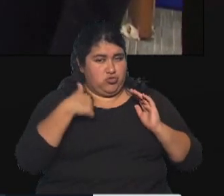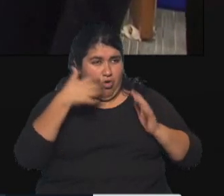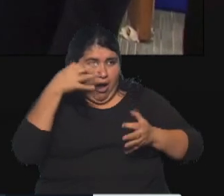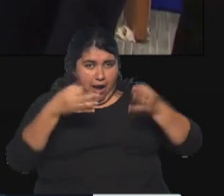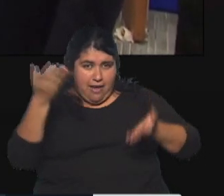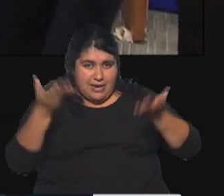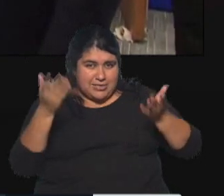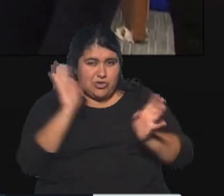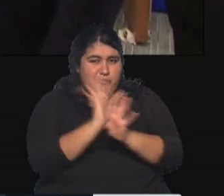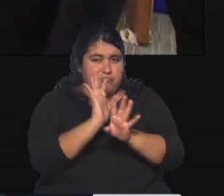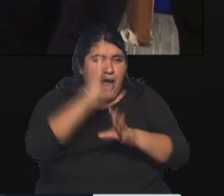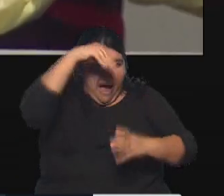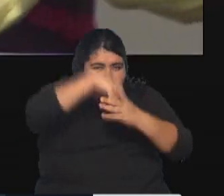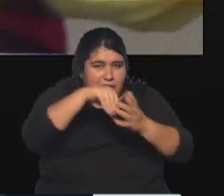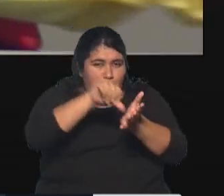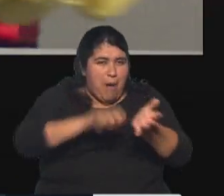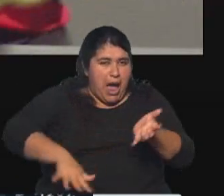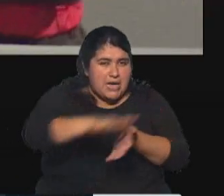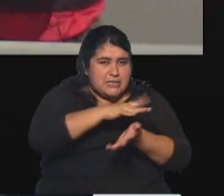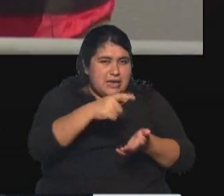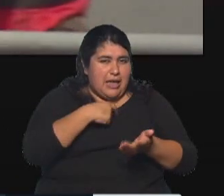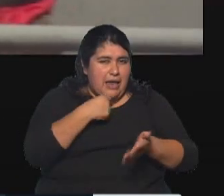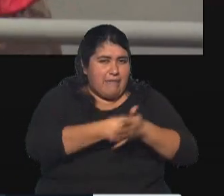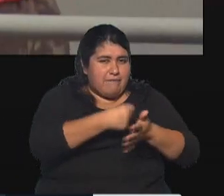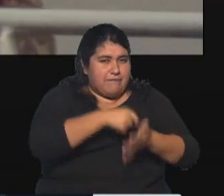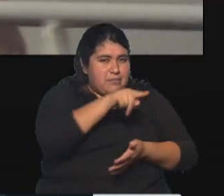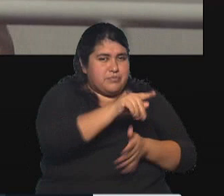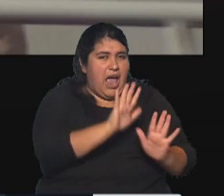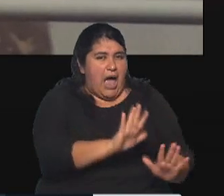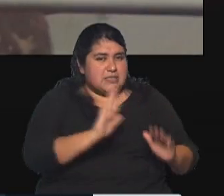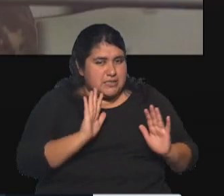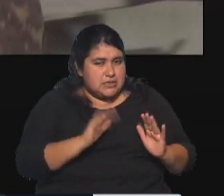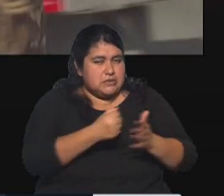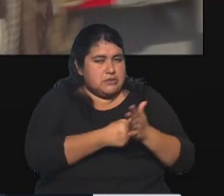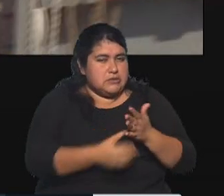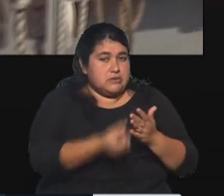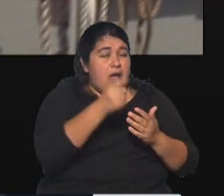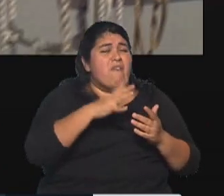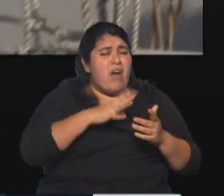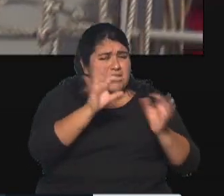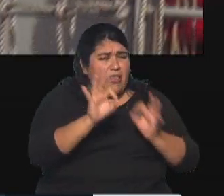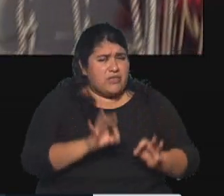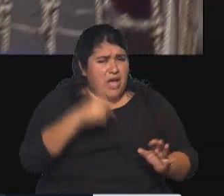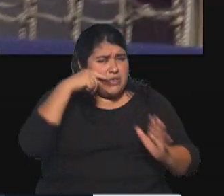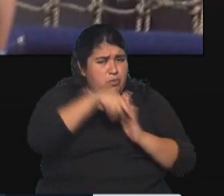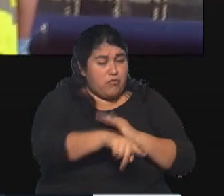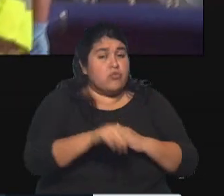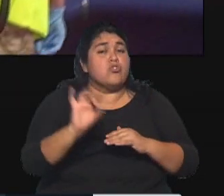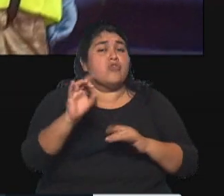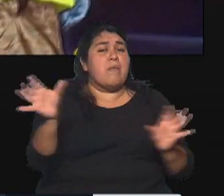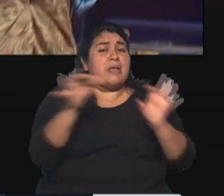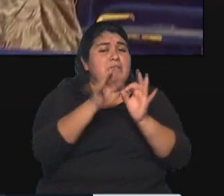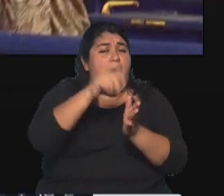cuestión interna que tiene que ver con algo que Johnson viene insistiendo hace tiempo, ¿no? De hecho, todavía faltan saber los detalles y por lo que vimos hasta ahora es un acuerdo